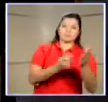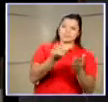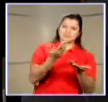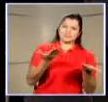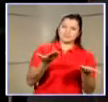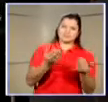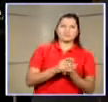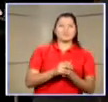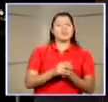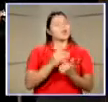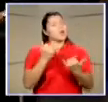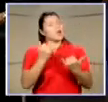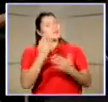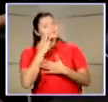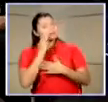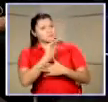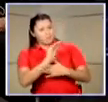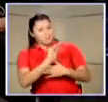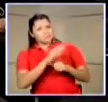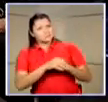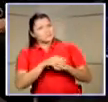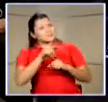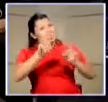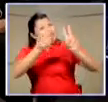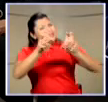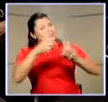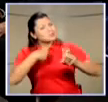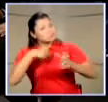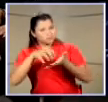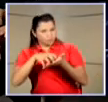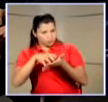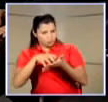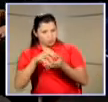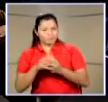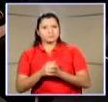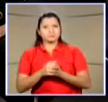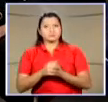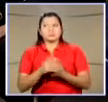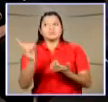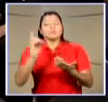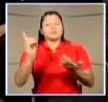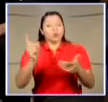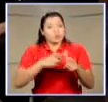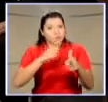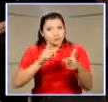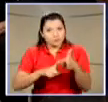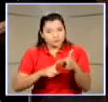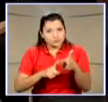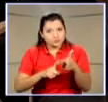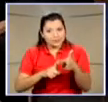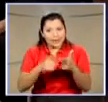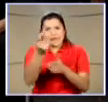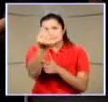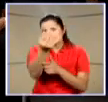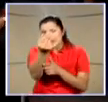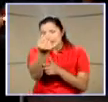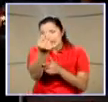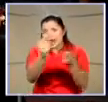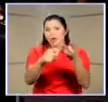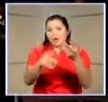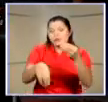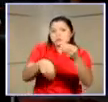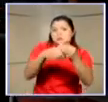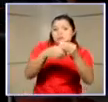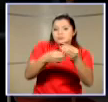¿Dónde queda? Me surge a mí ahí, eso, en ese tema, me surge a mí la duda. ¿Dónde queda entonces los salarios y los pluses de